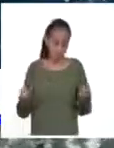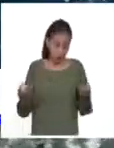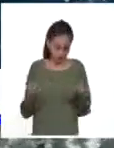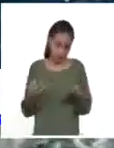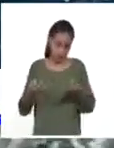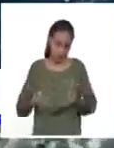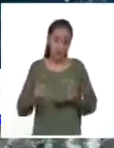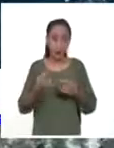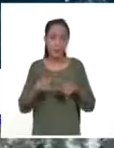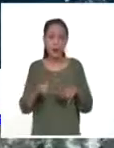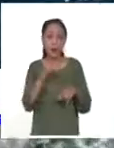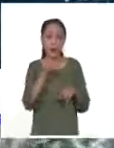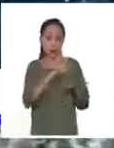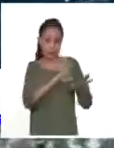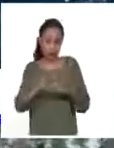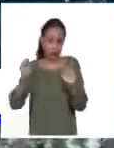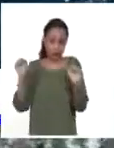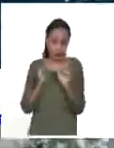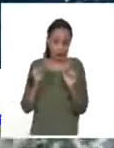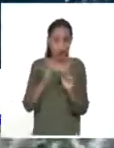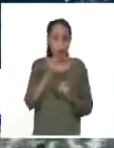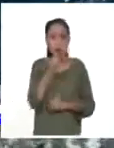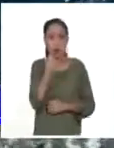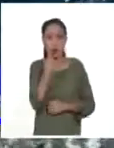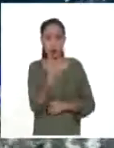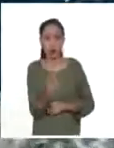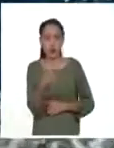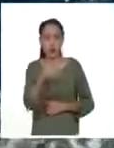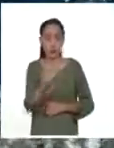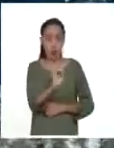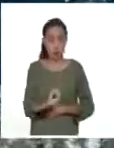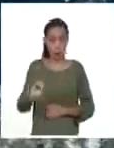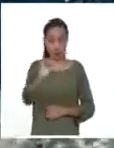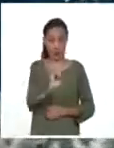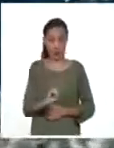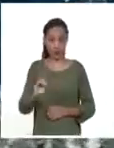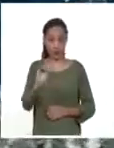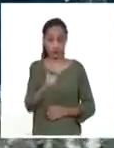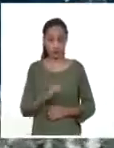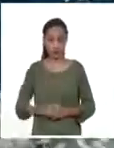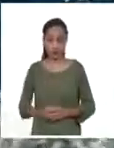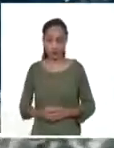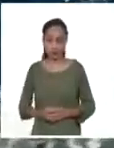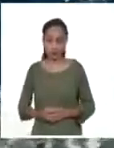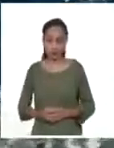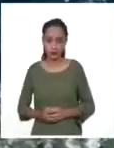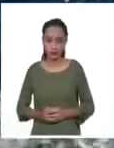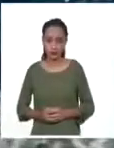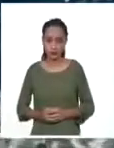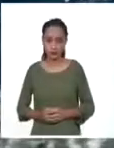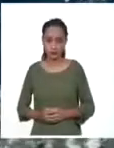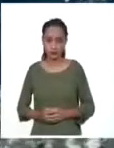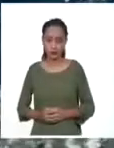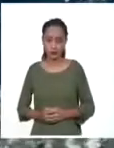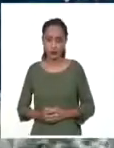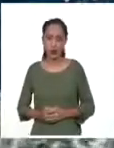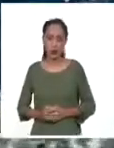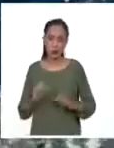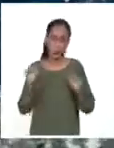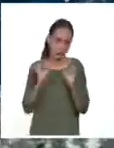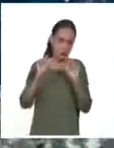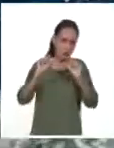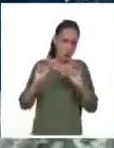bueno, este débil frente se encuentra ya avanzando sobre la parte oriental de Cuba. Claro que es un frente muy débil y las